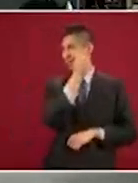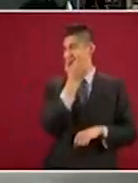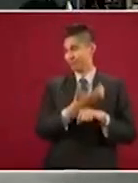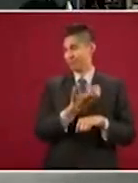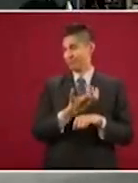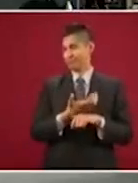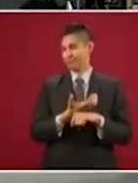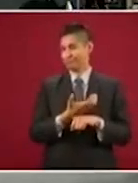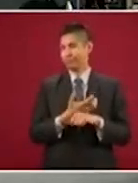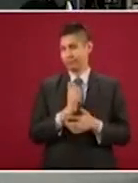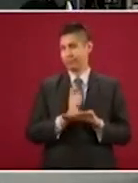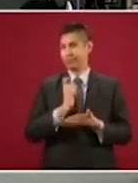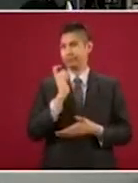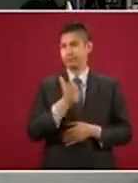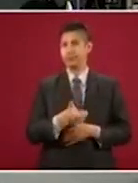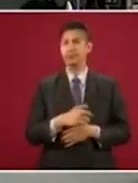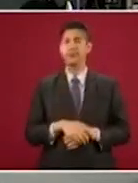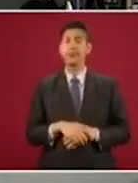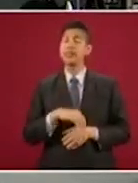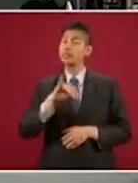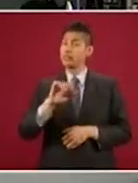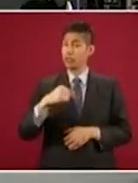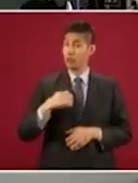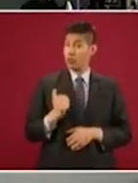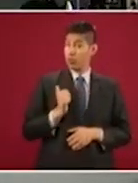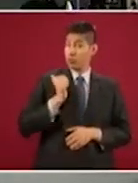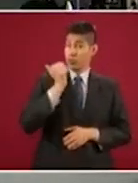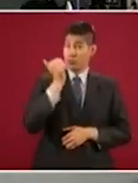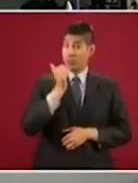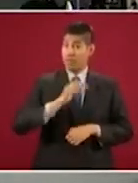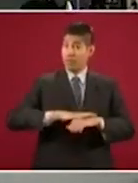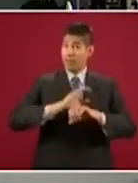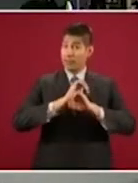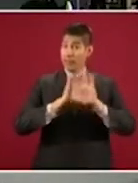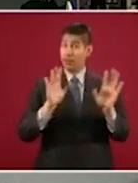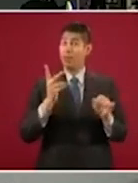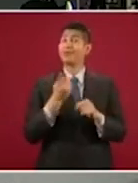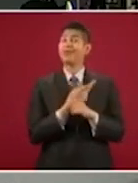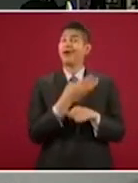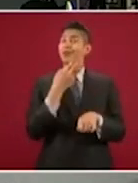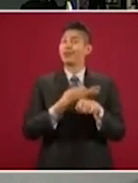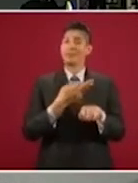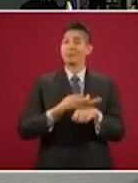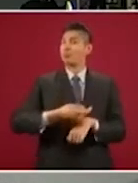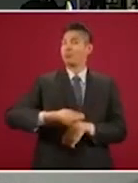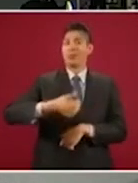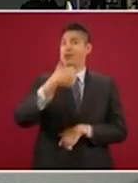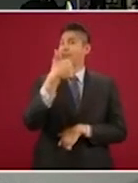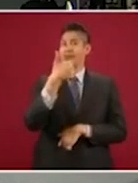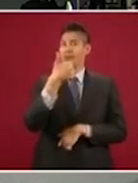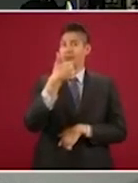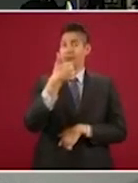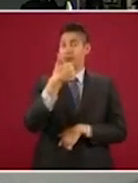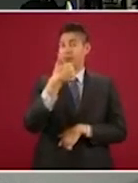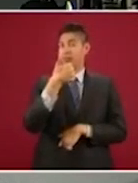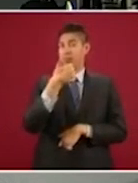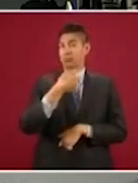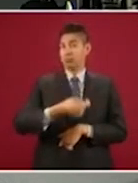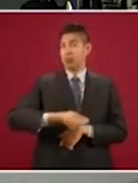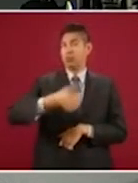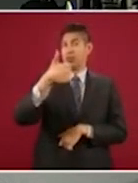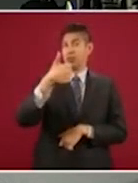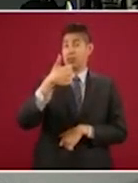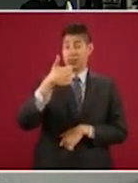Nada más también aprovecho para aclararles de que como estamos en el terreno de lo inédito, por eso es